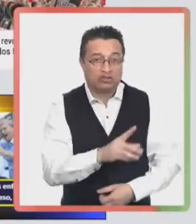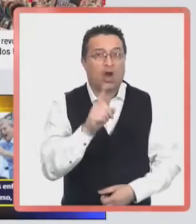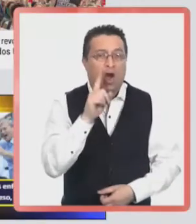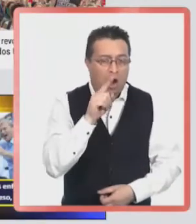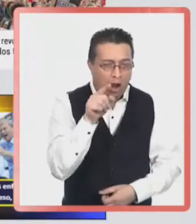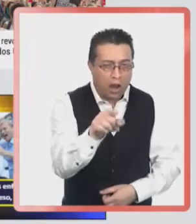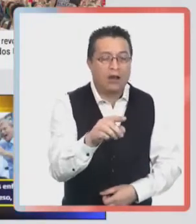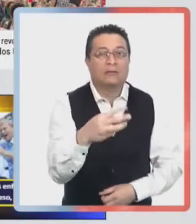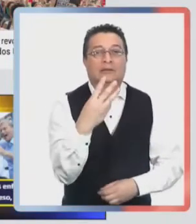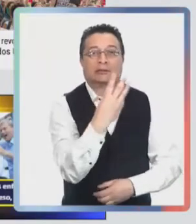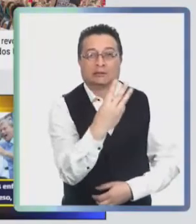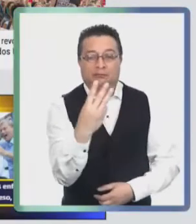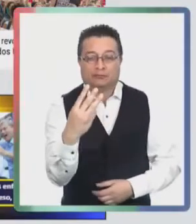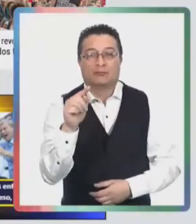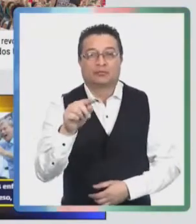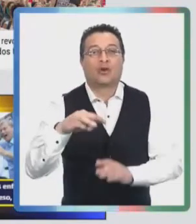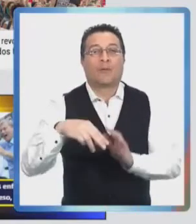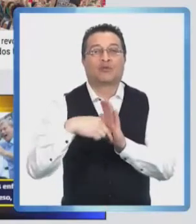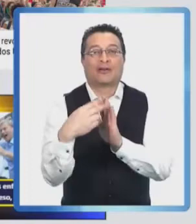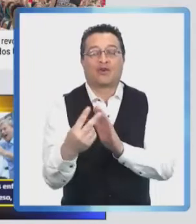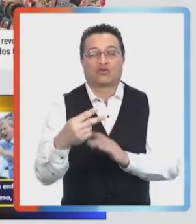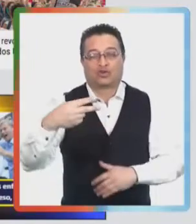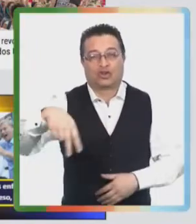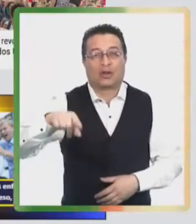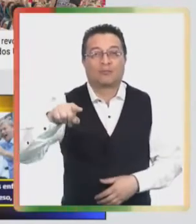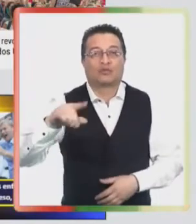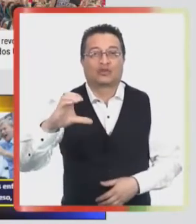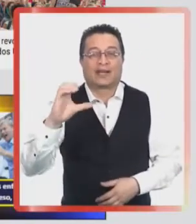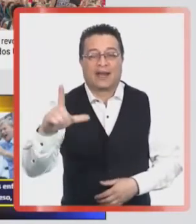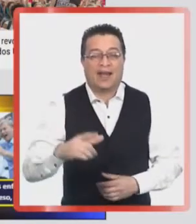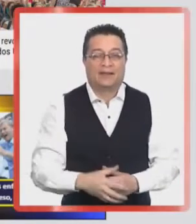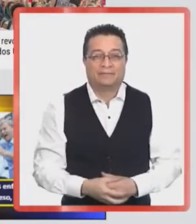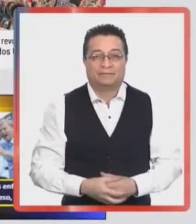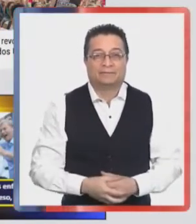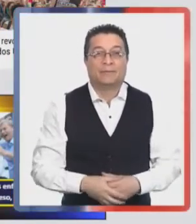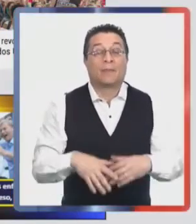La información de las regiones del país está en